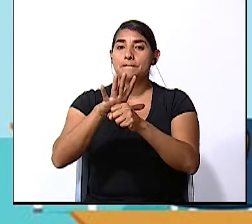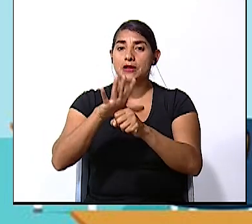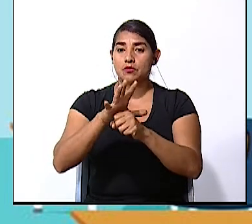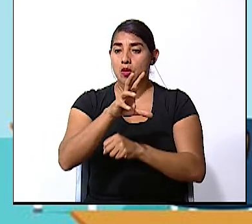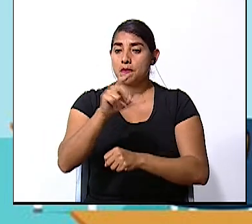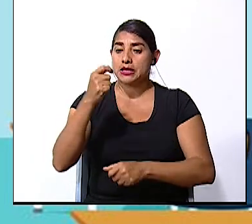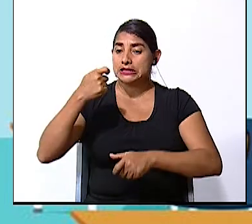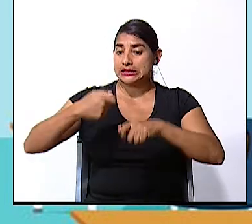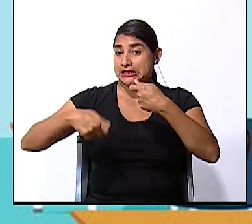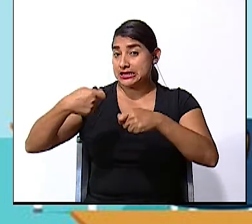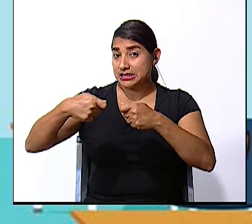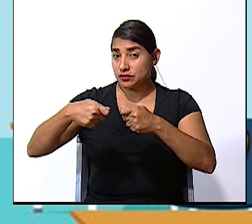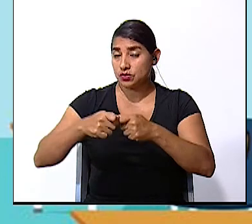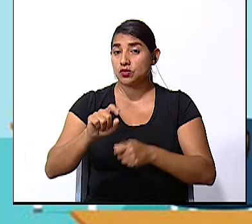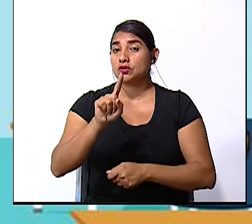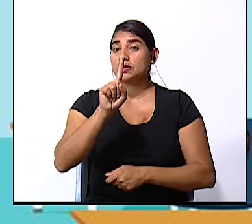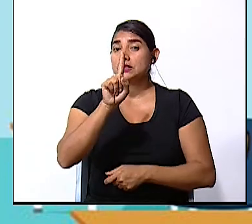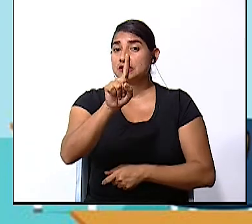de septiembre